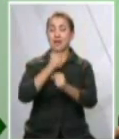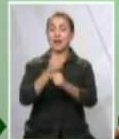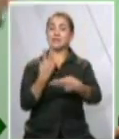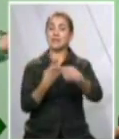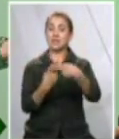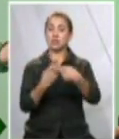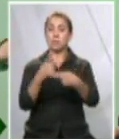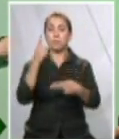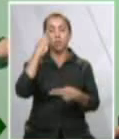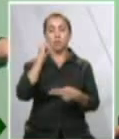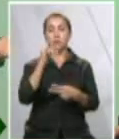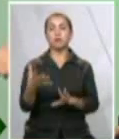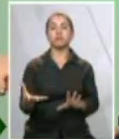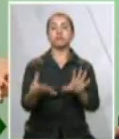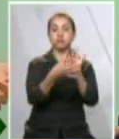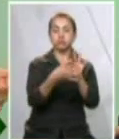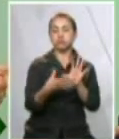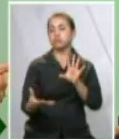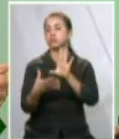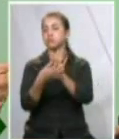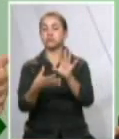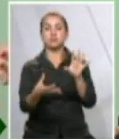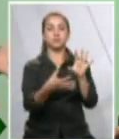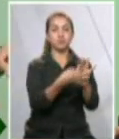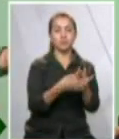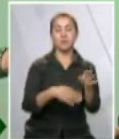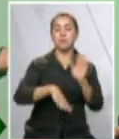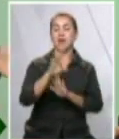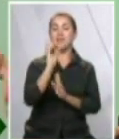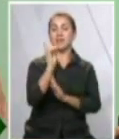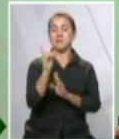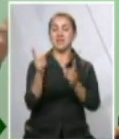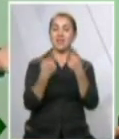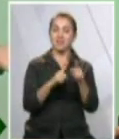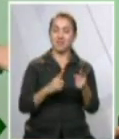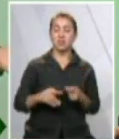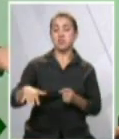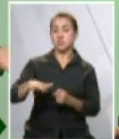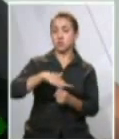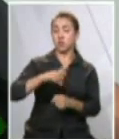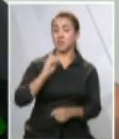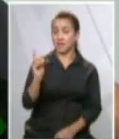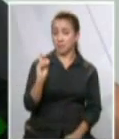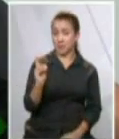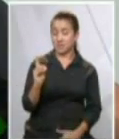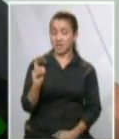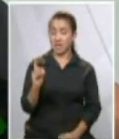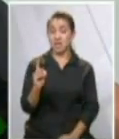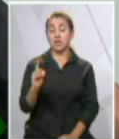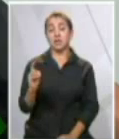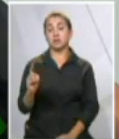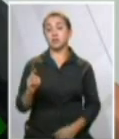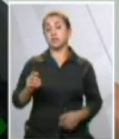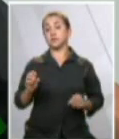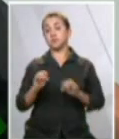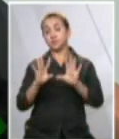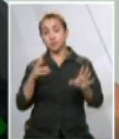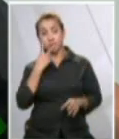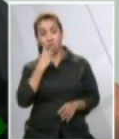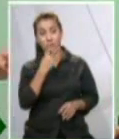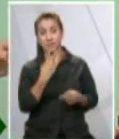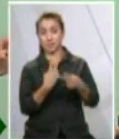final te terminas vinculando con muchas más tipos de capacidades diferentes o de situaciones de discapacidad que lo clásico que alguien ve en